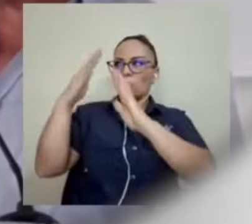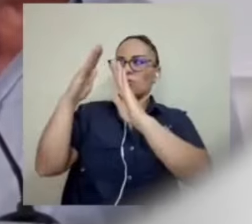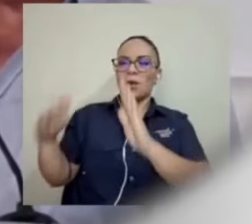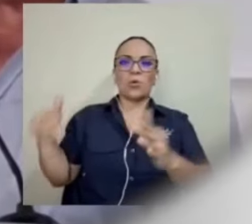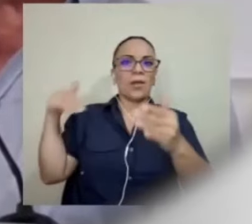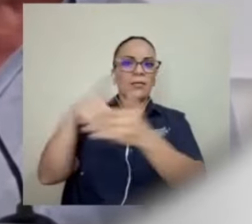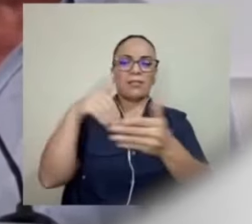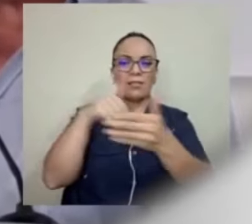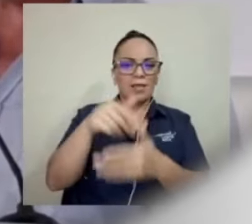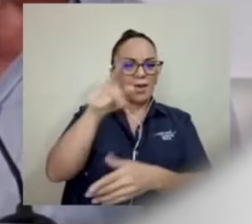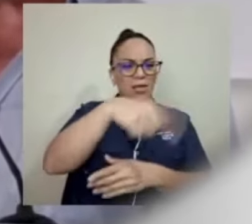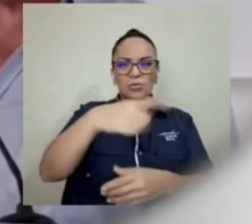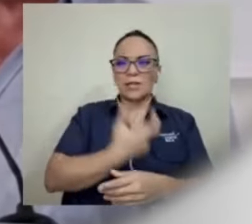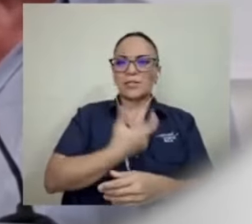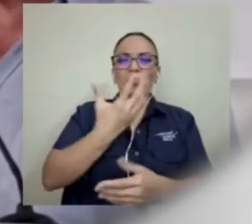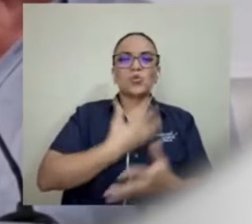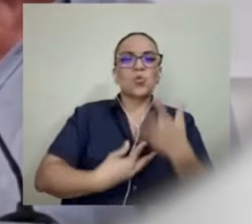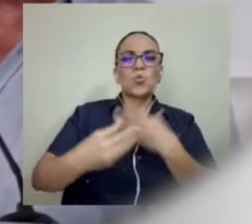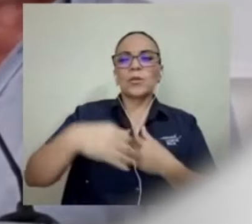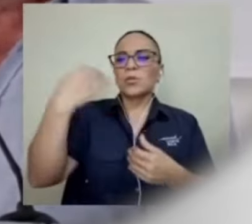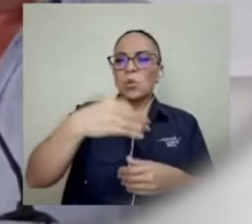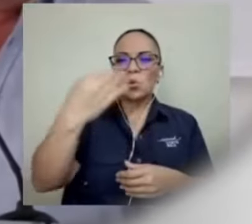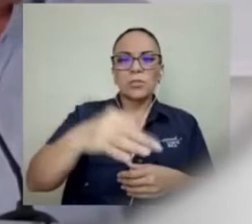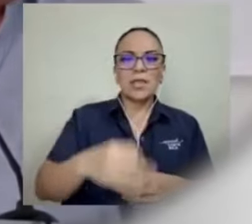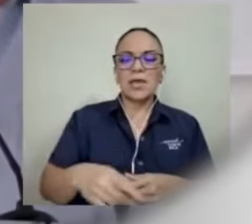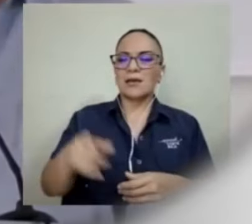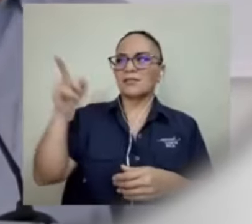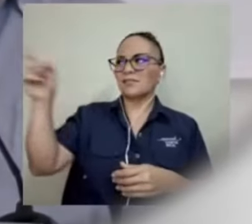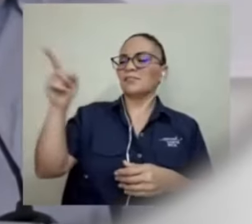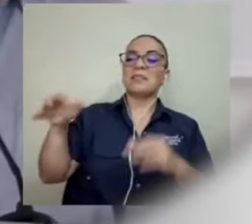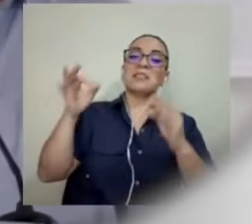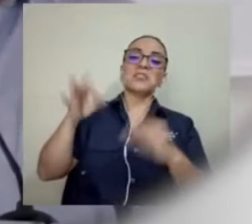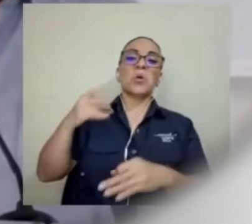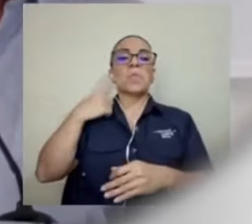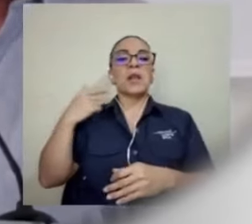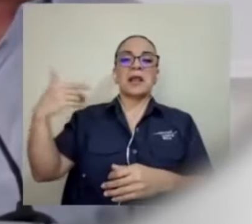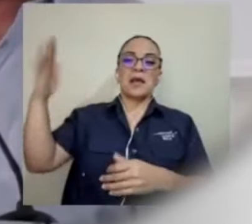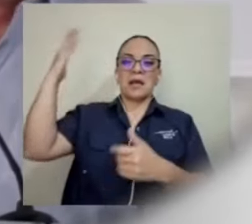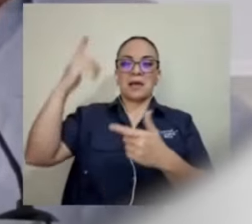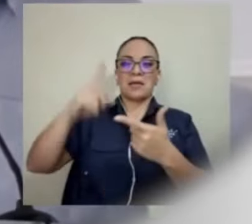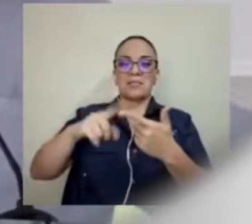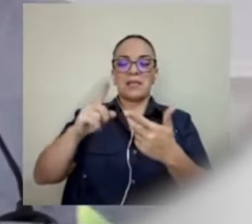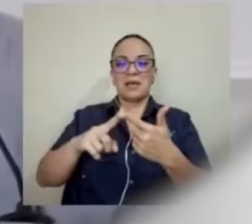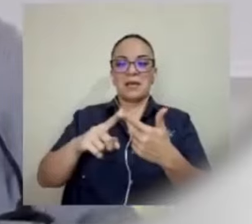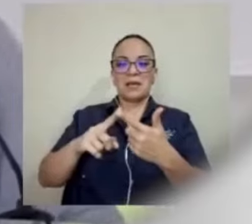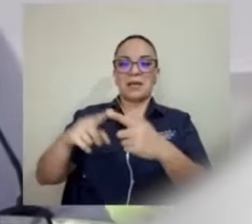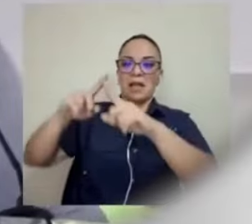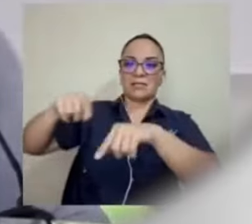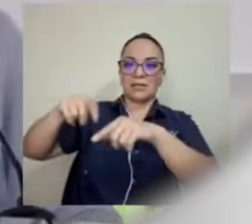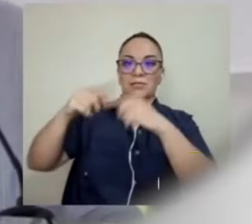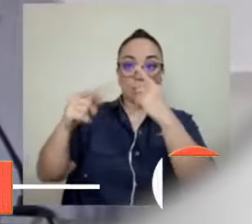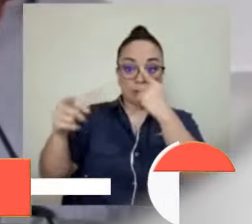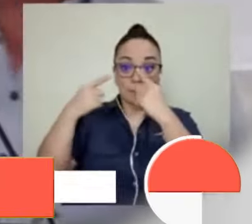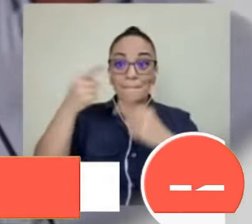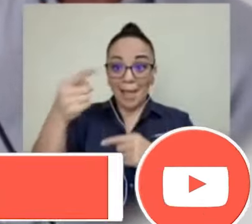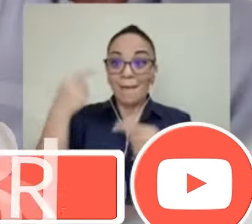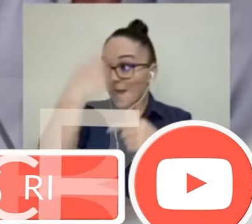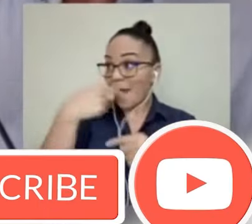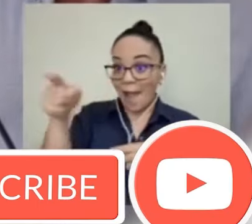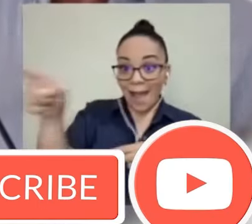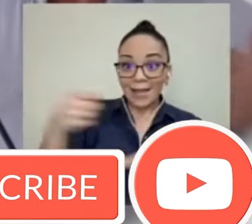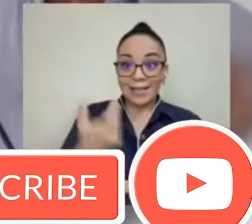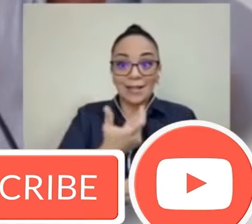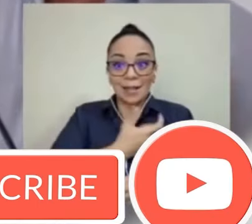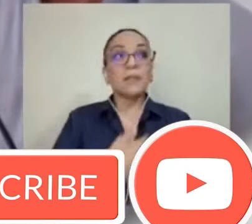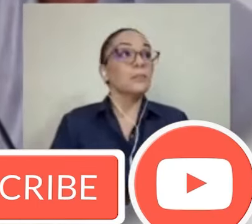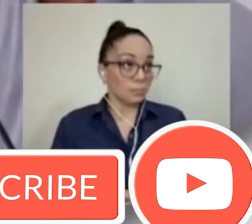día a día la arbitrariedad, las cancelaciones. Vean, los haciendo así, ¿verdad?